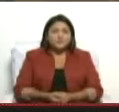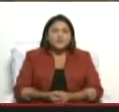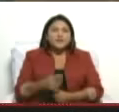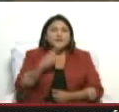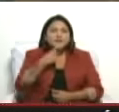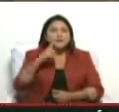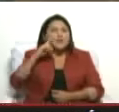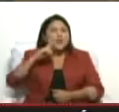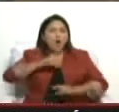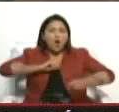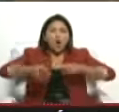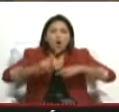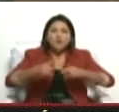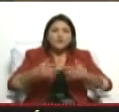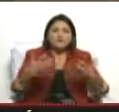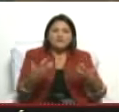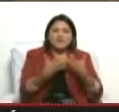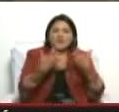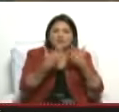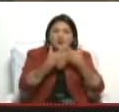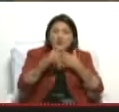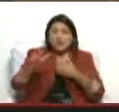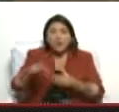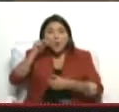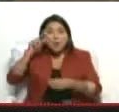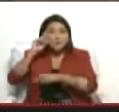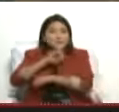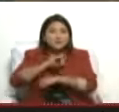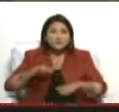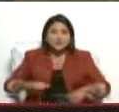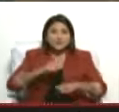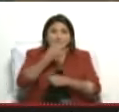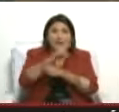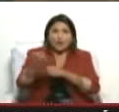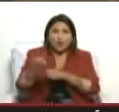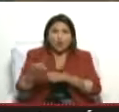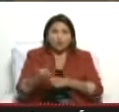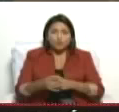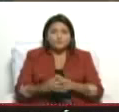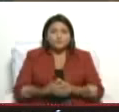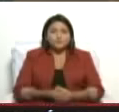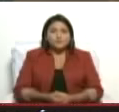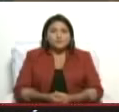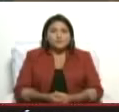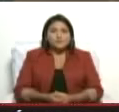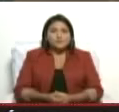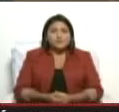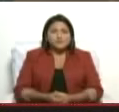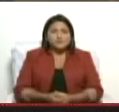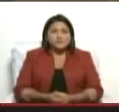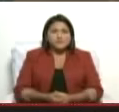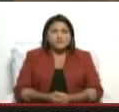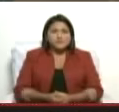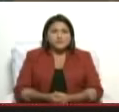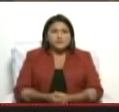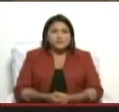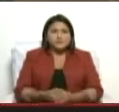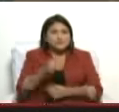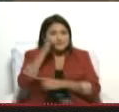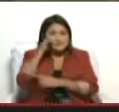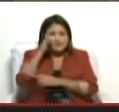este oficial traidor César ciero verdad pueden acercar por favor